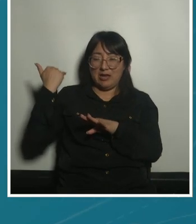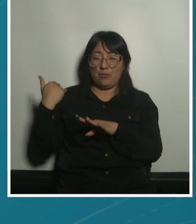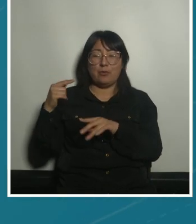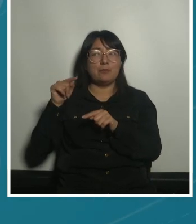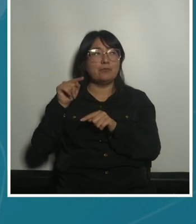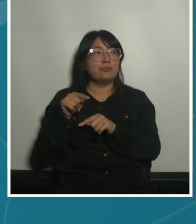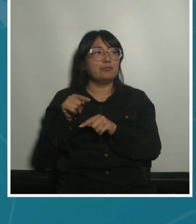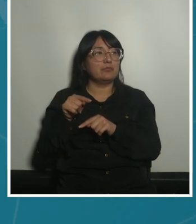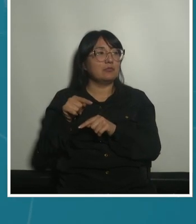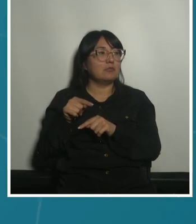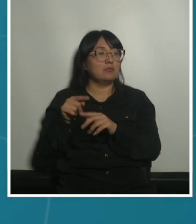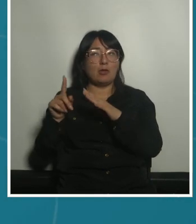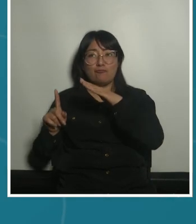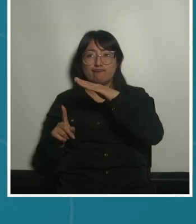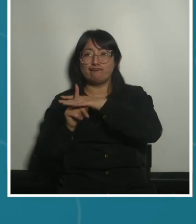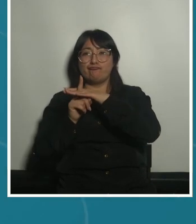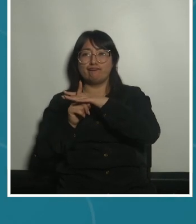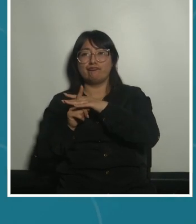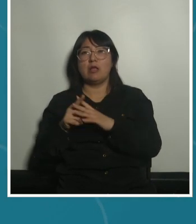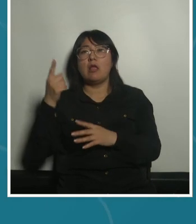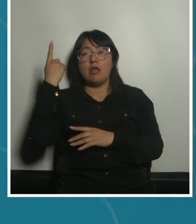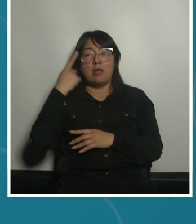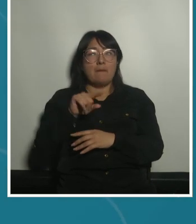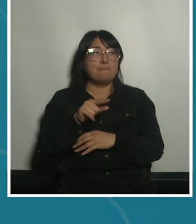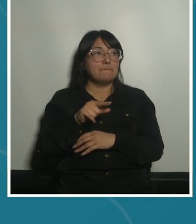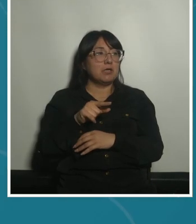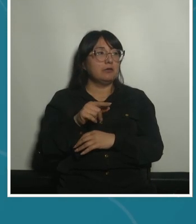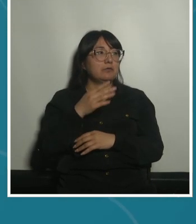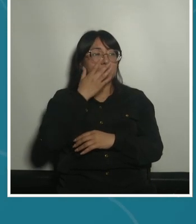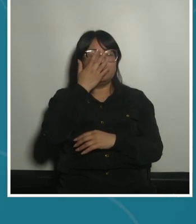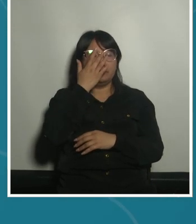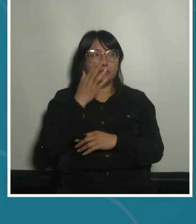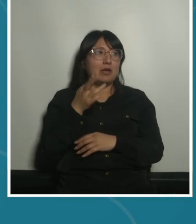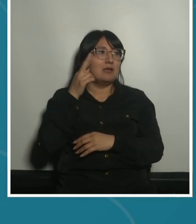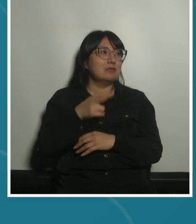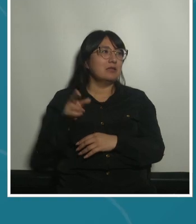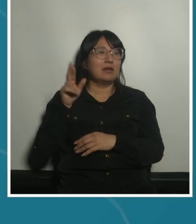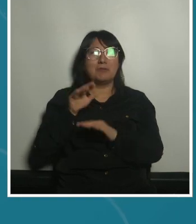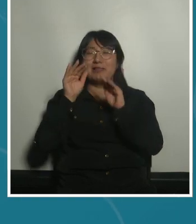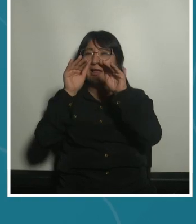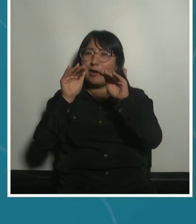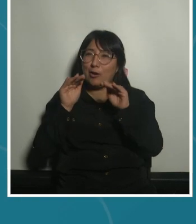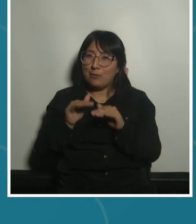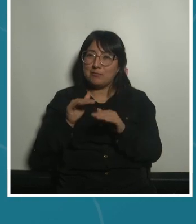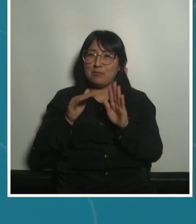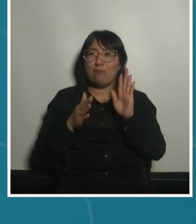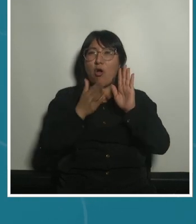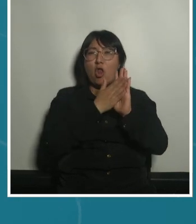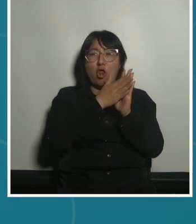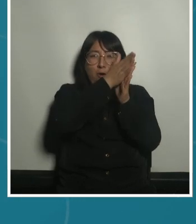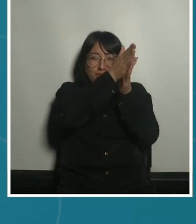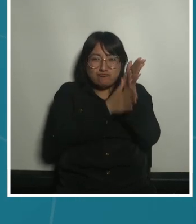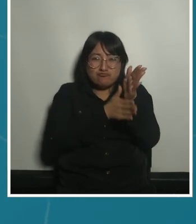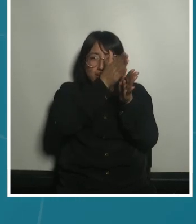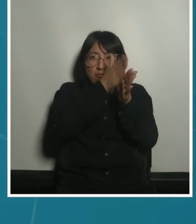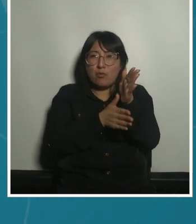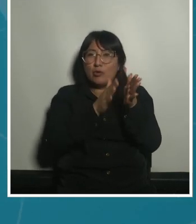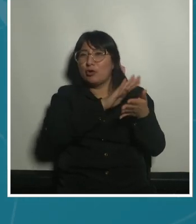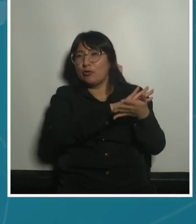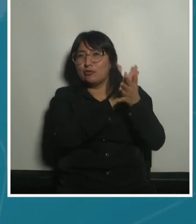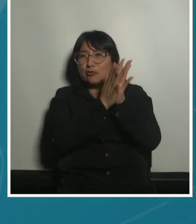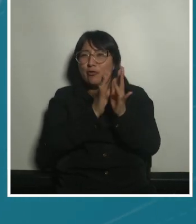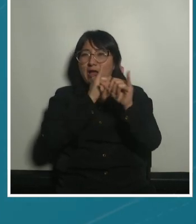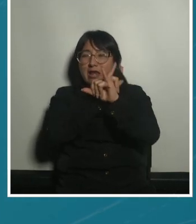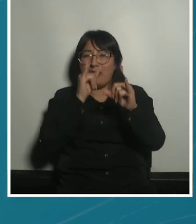Pero de alguna manera se insiste con los muros, con las costaneras y todas las formas de